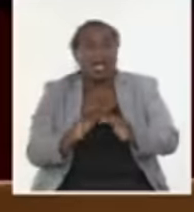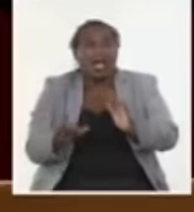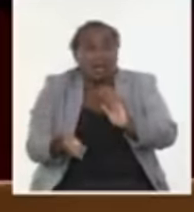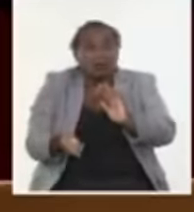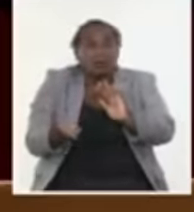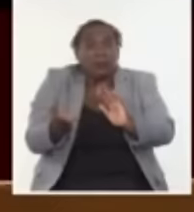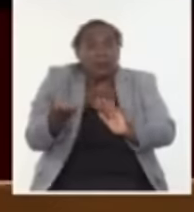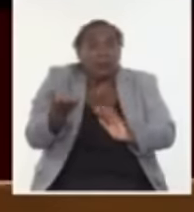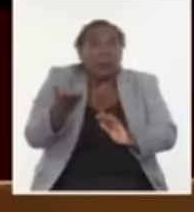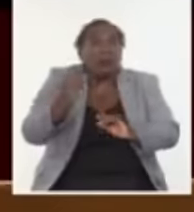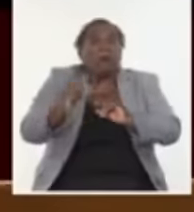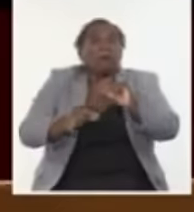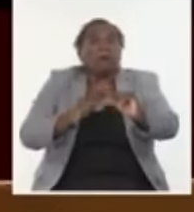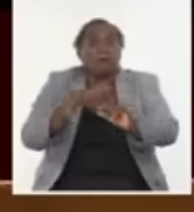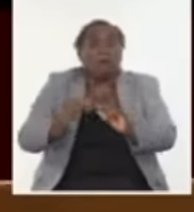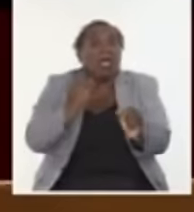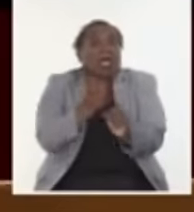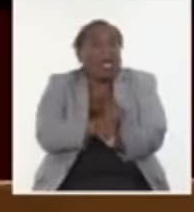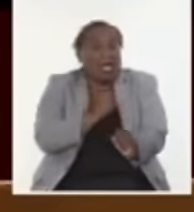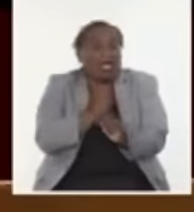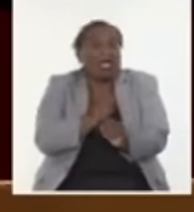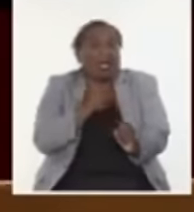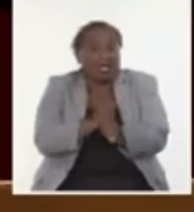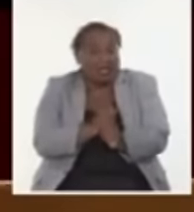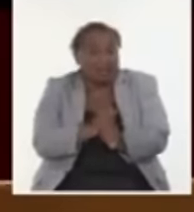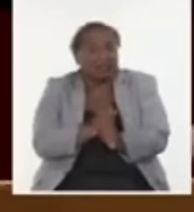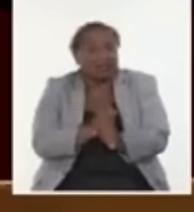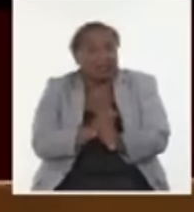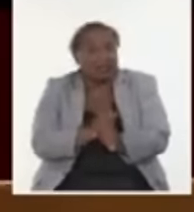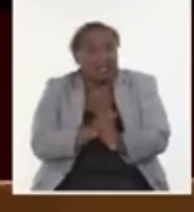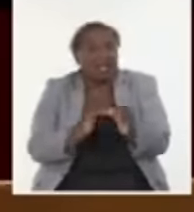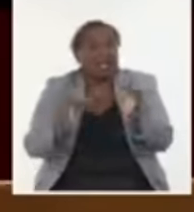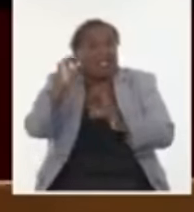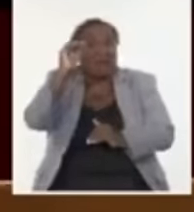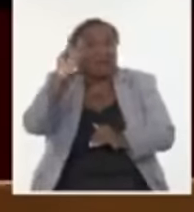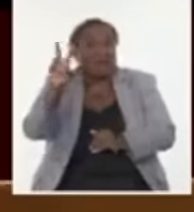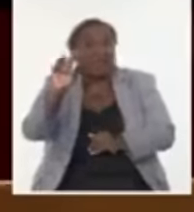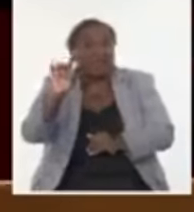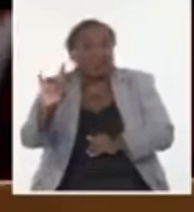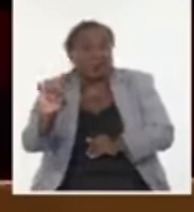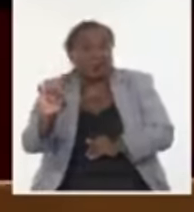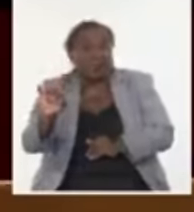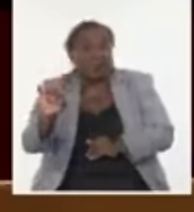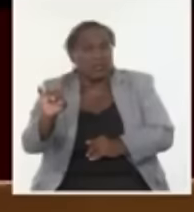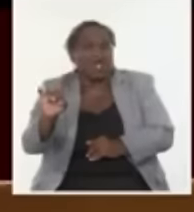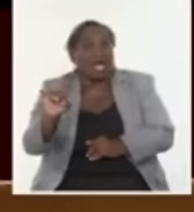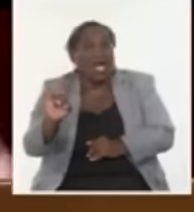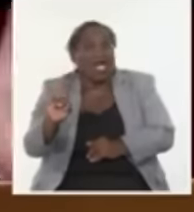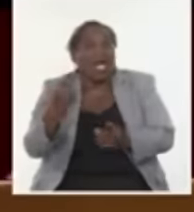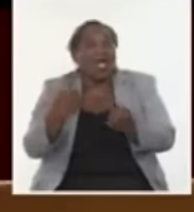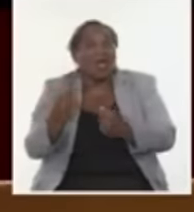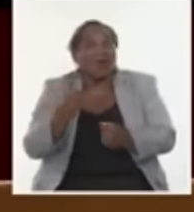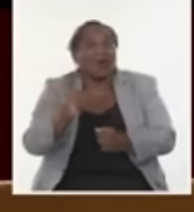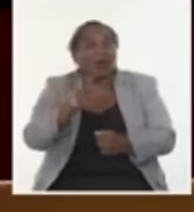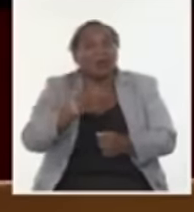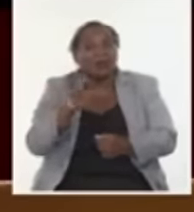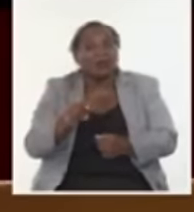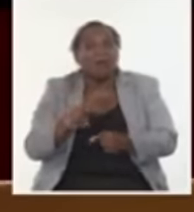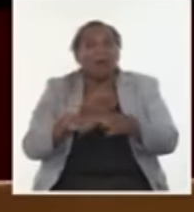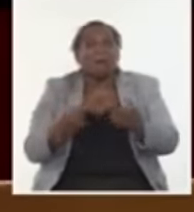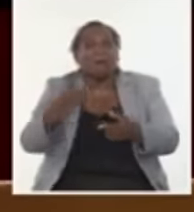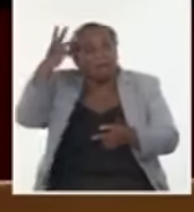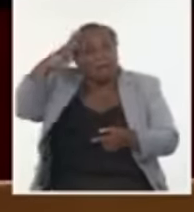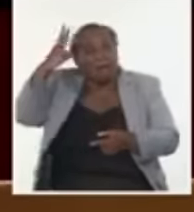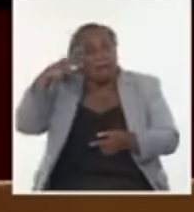2019. Ha costado trabajo llegar a esos niveles. Muchos preguntarán, bueno, ¿y por qué ya México y Dominicana, que es